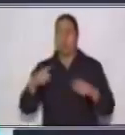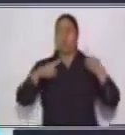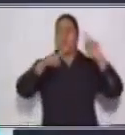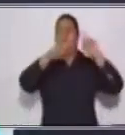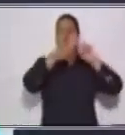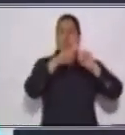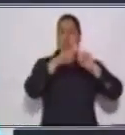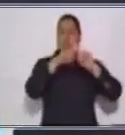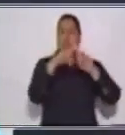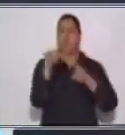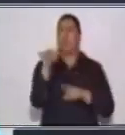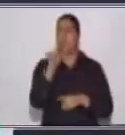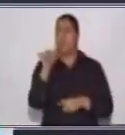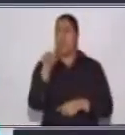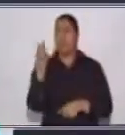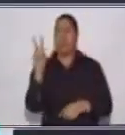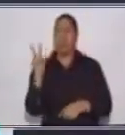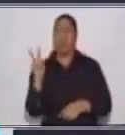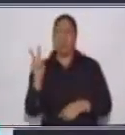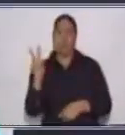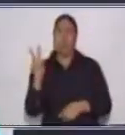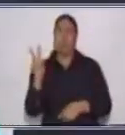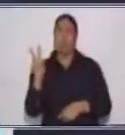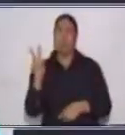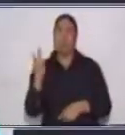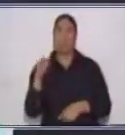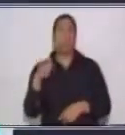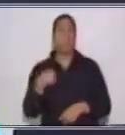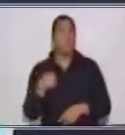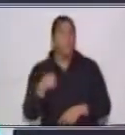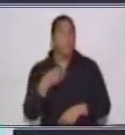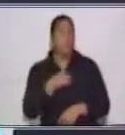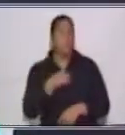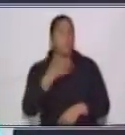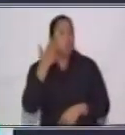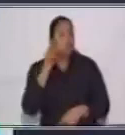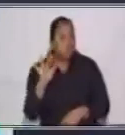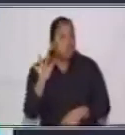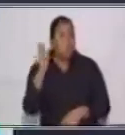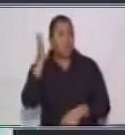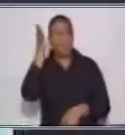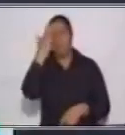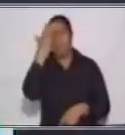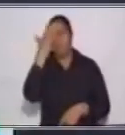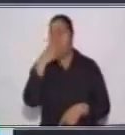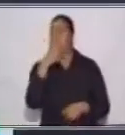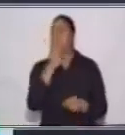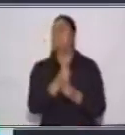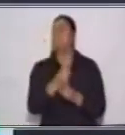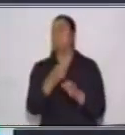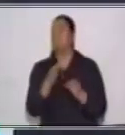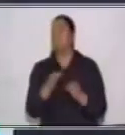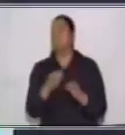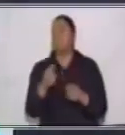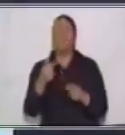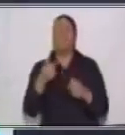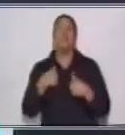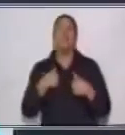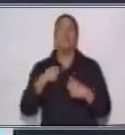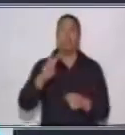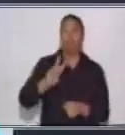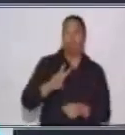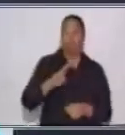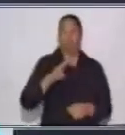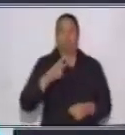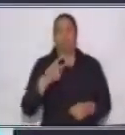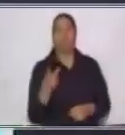a 2. Si quiero verificar si eso es cierto, entonces voy a sustituir. ¿Qué voy a sustituir?